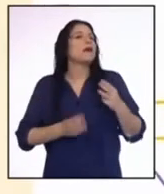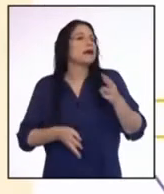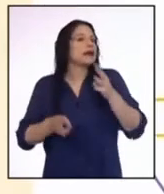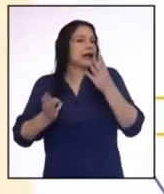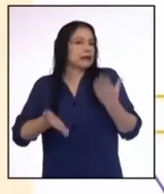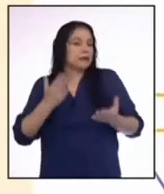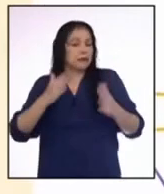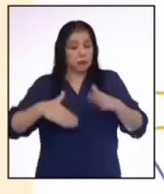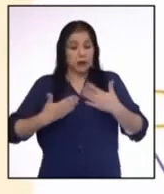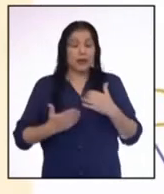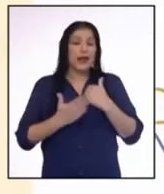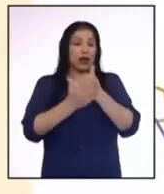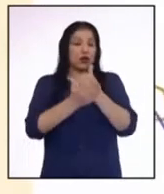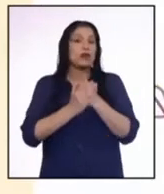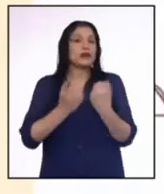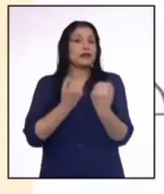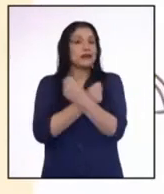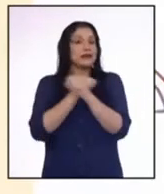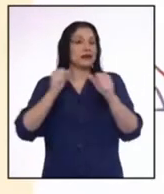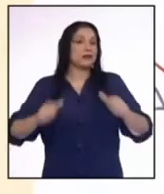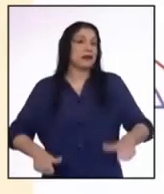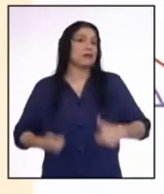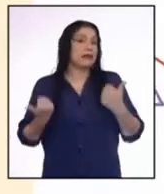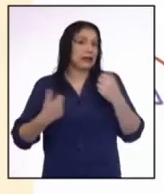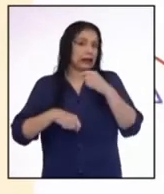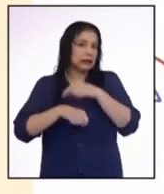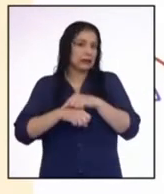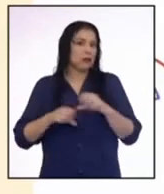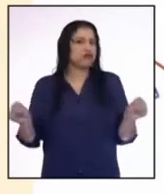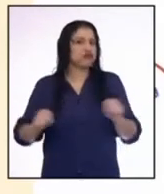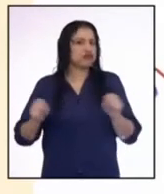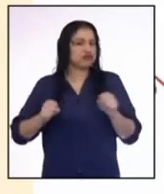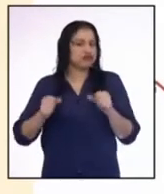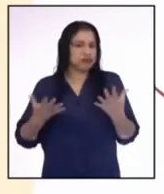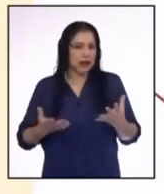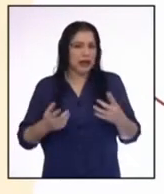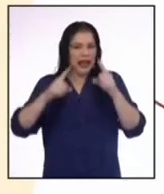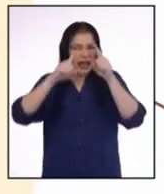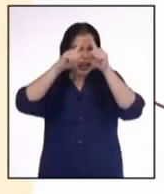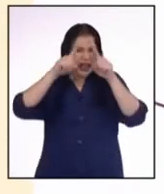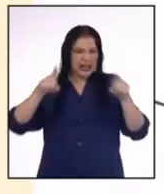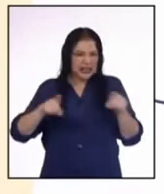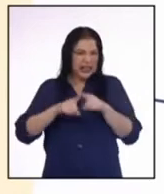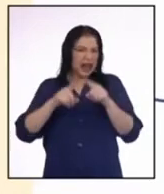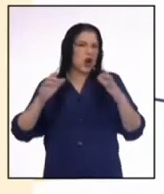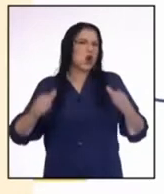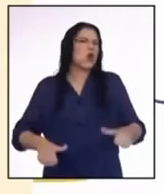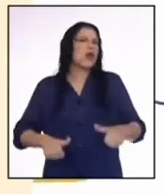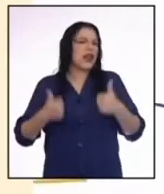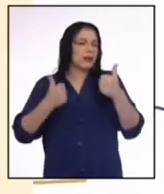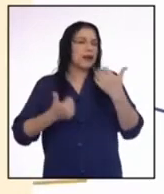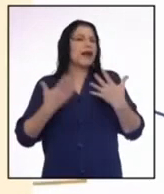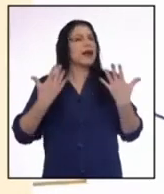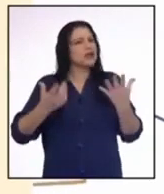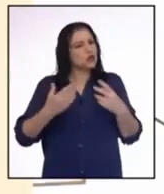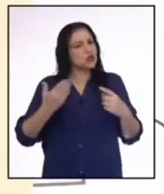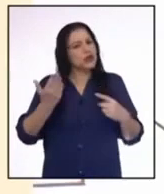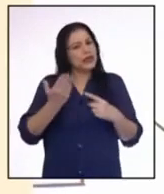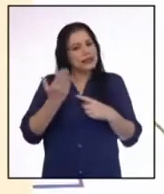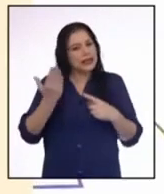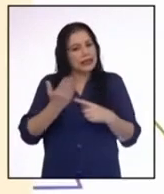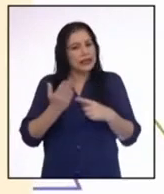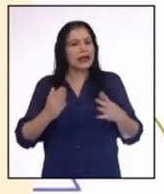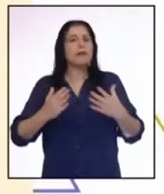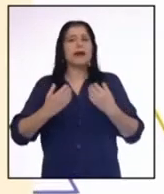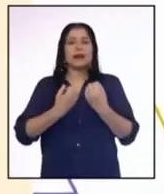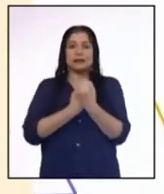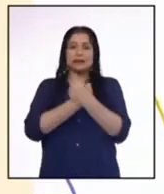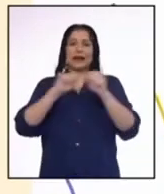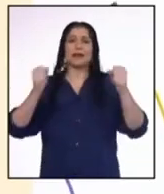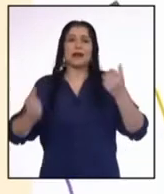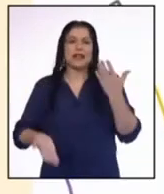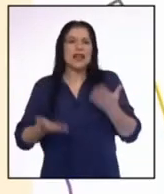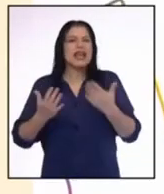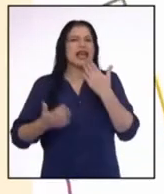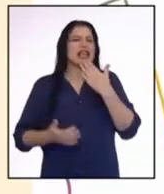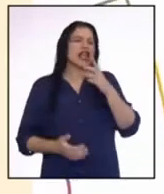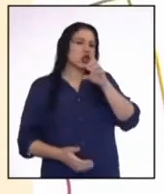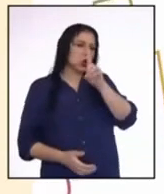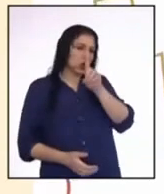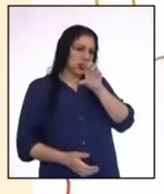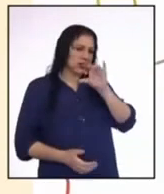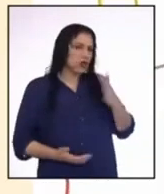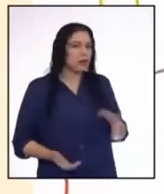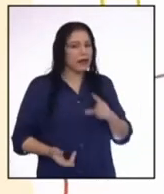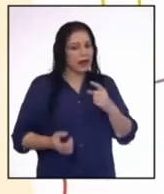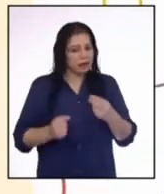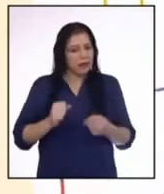puede ayudarte a salvar vidas en caso de un terremoto. El triángulo de la vida es una técnica para la supervivencia ante terremotos propuesta por Douglas Cope,